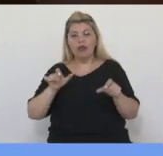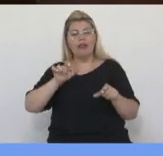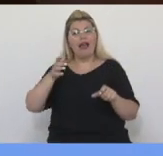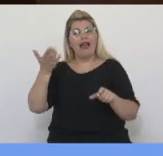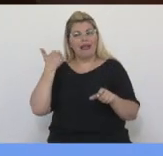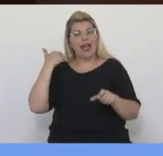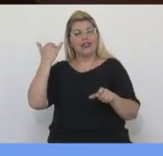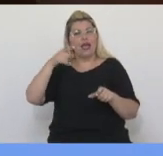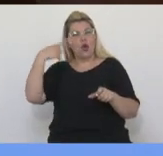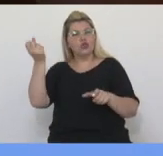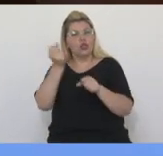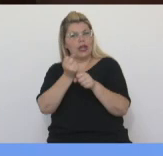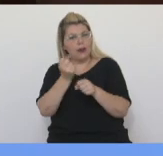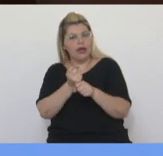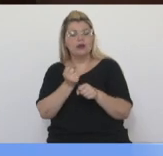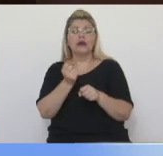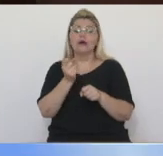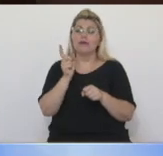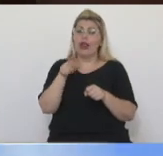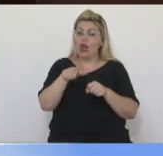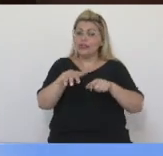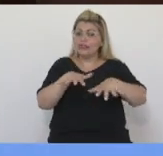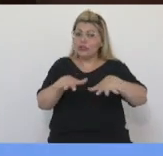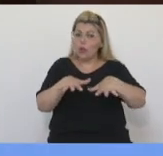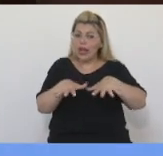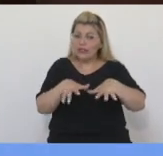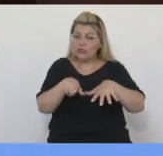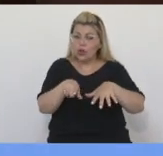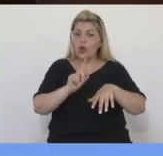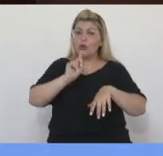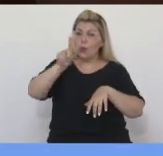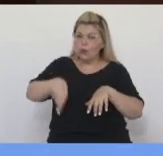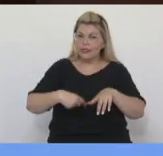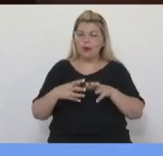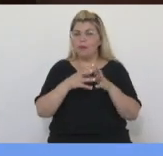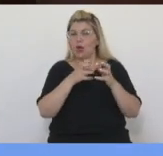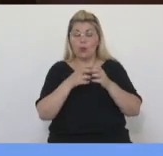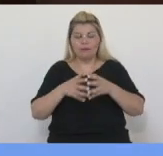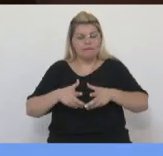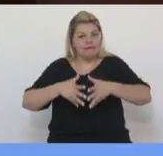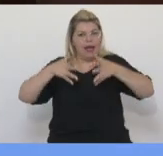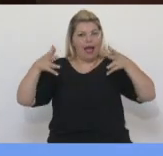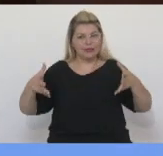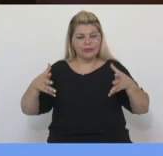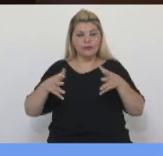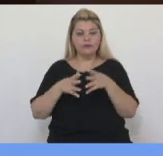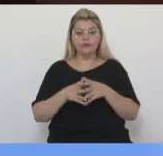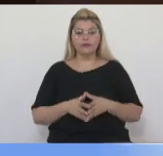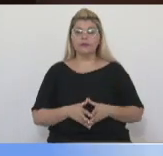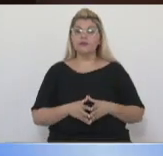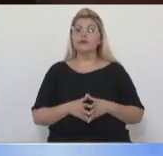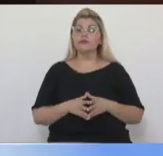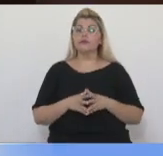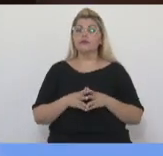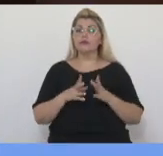empleos pero que esa situación ha llevado a un conflicto cada vez mayor el municipio de la capital